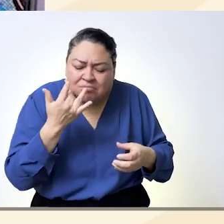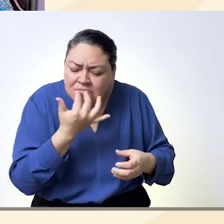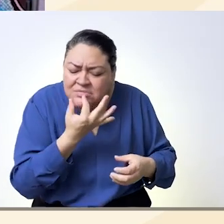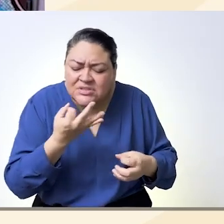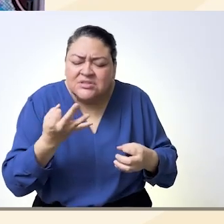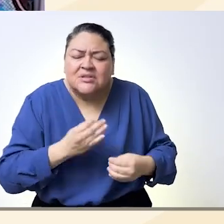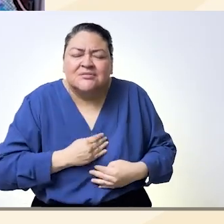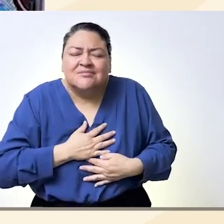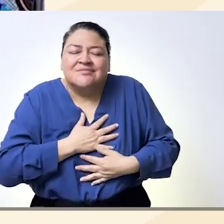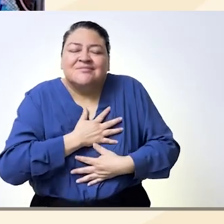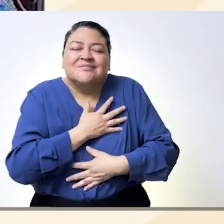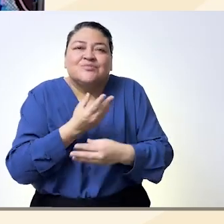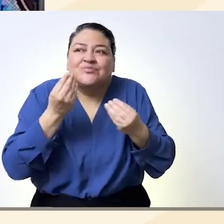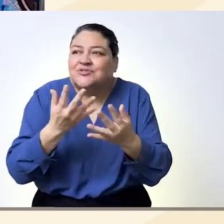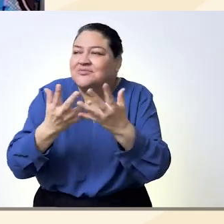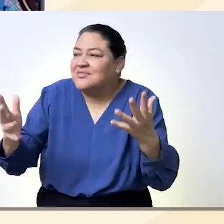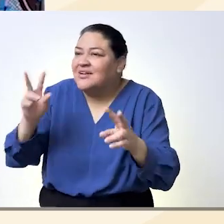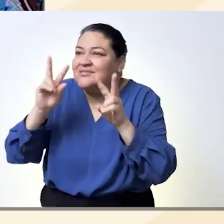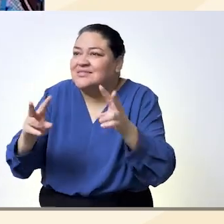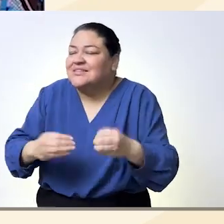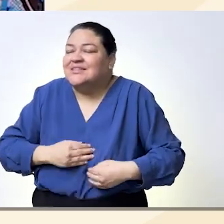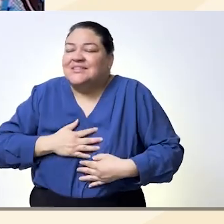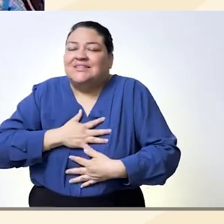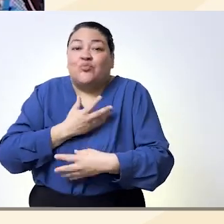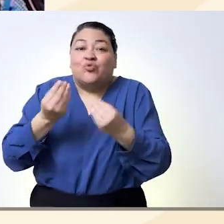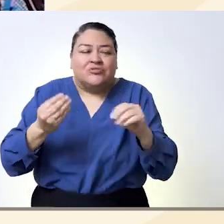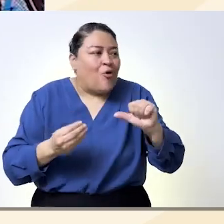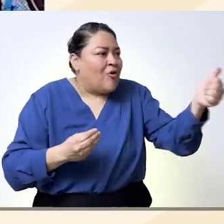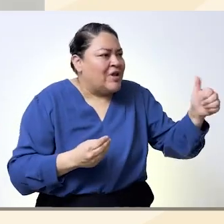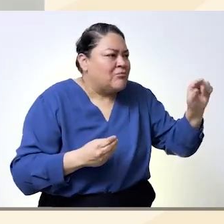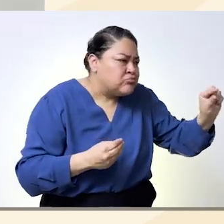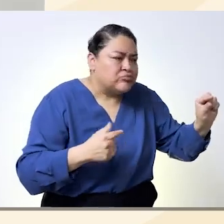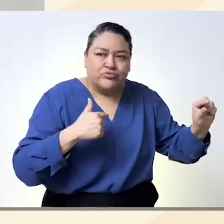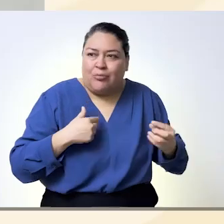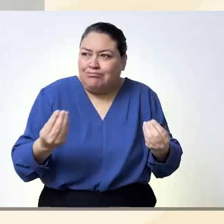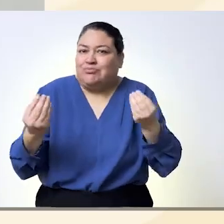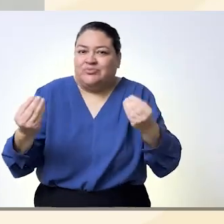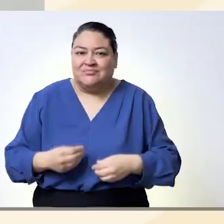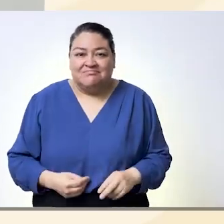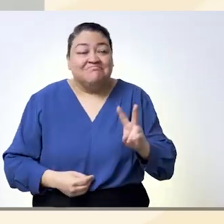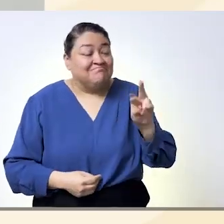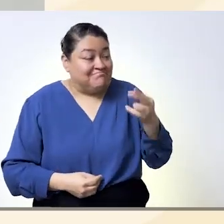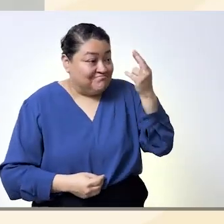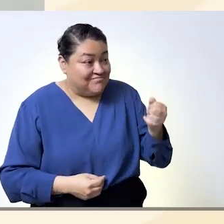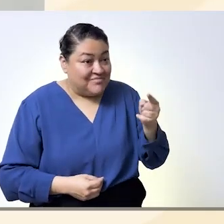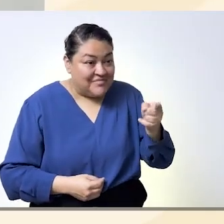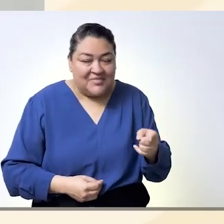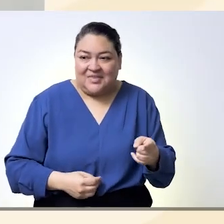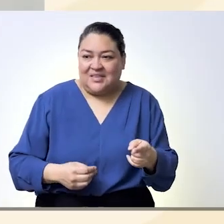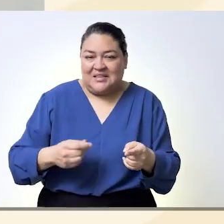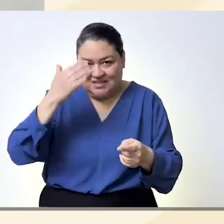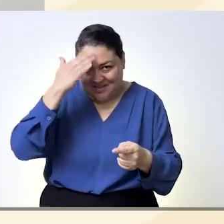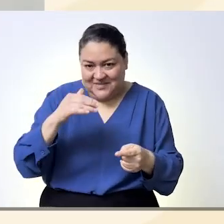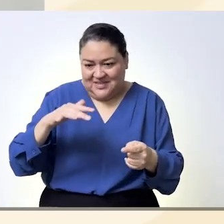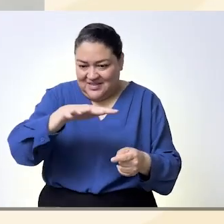puedo disfrutar más todo, el mundo, la comida, todo. Ajá, de lo que acaban de decir, ¿no? Podemos pasar de